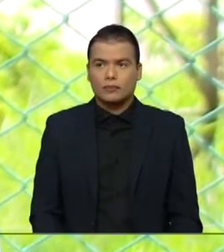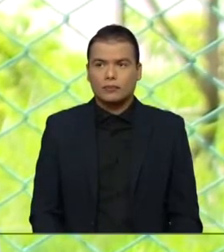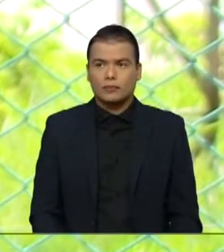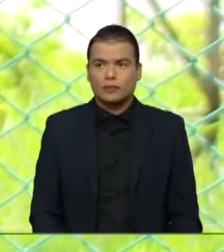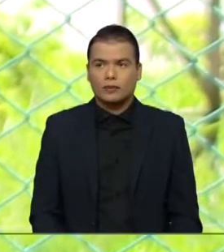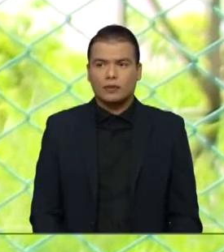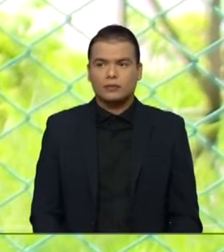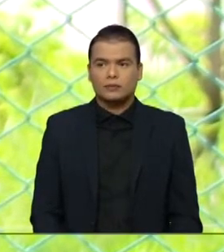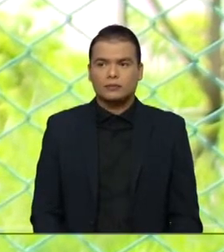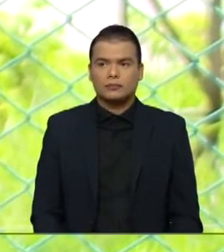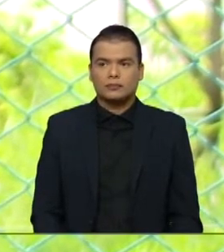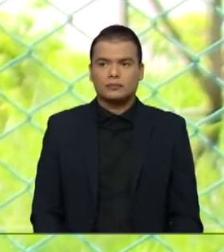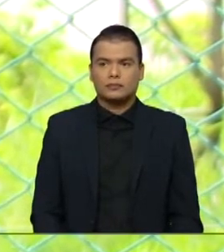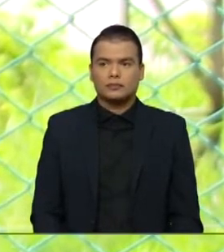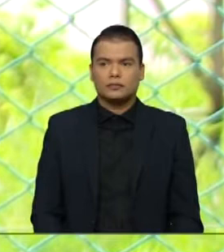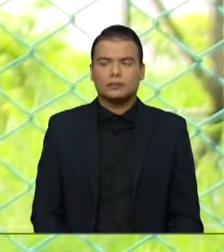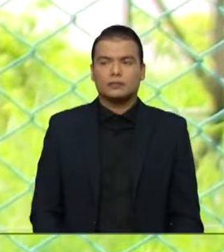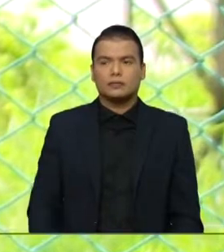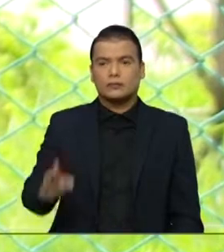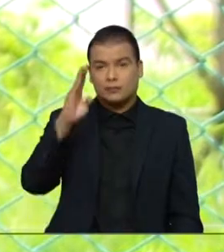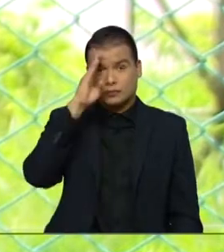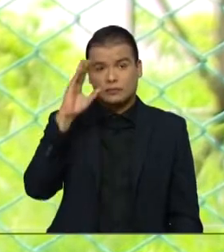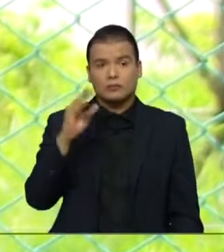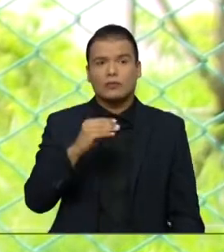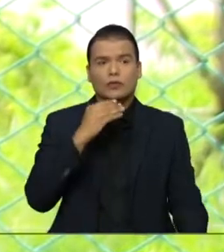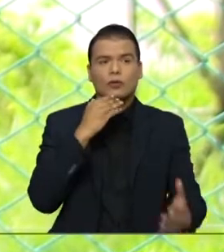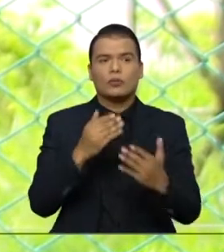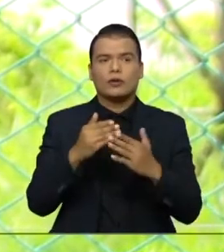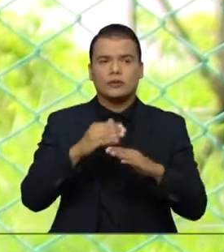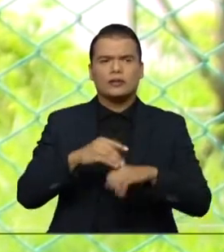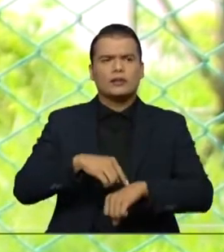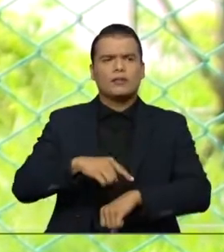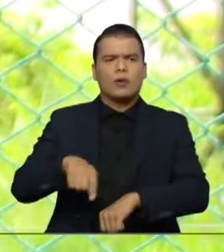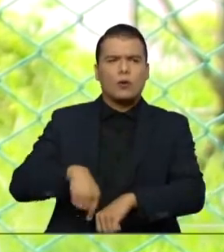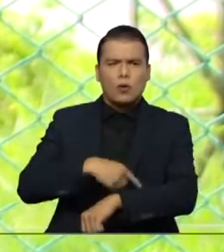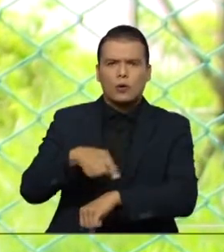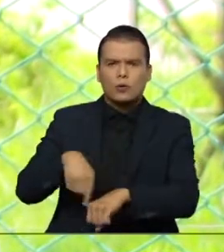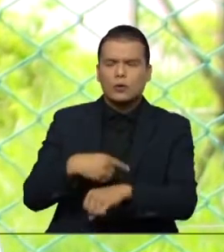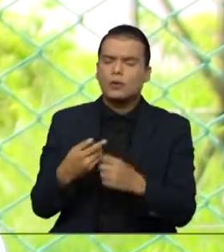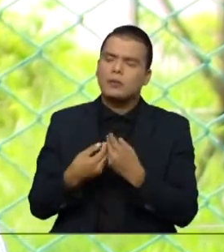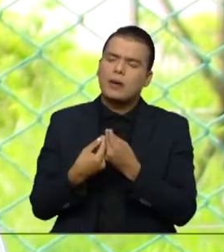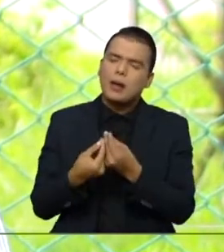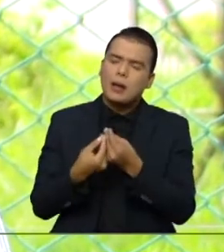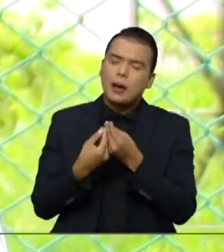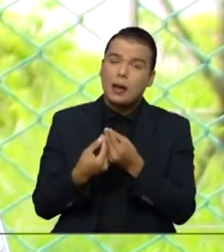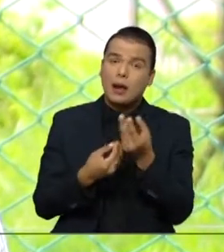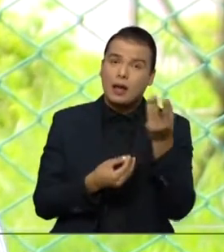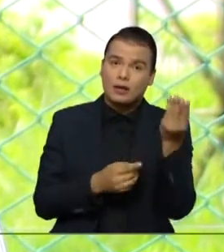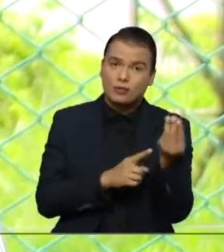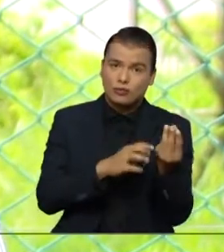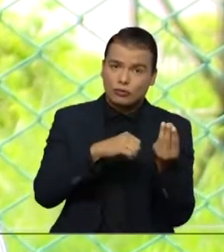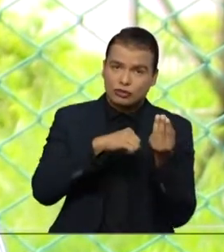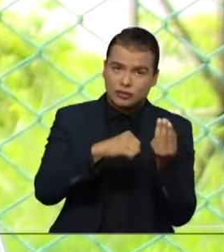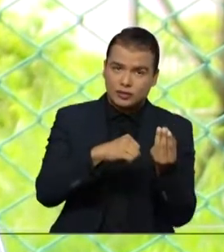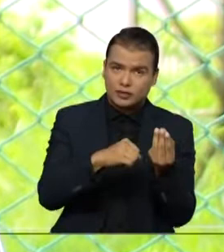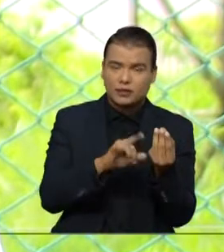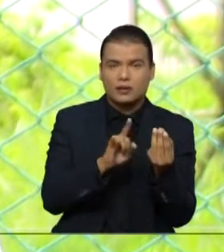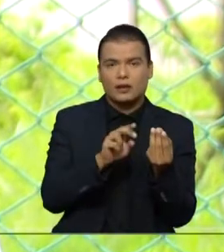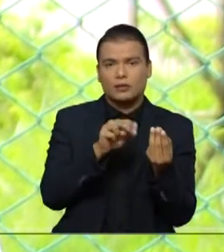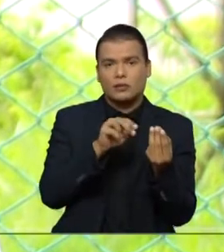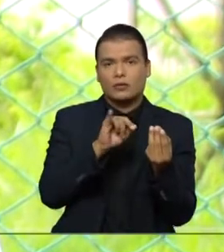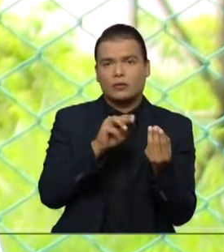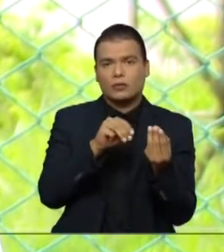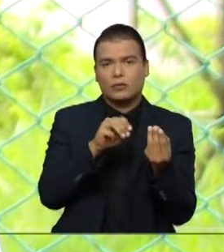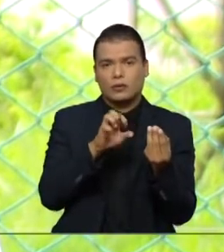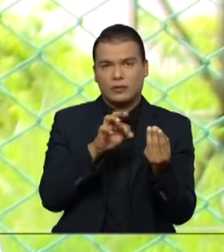Hola muy buenas tardes pues mire luego de varias horas de reunión por parte del operador unimetro el Sindicato de trabajadores